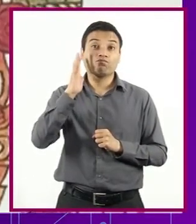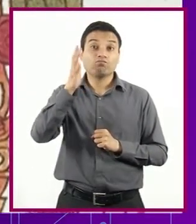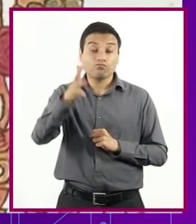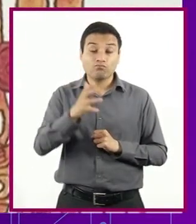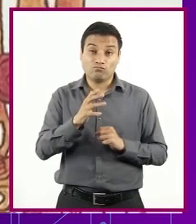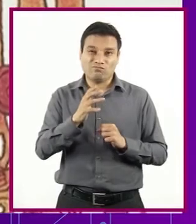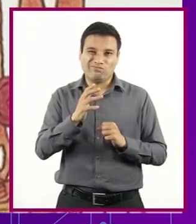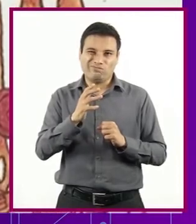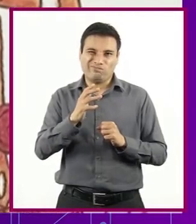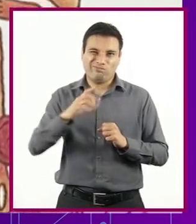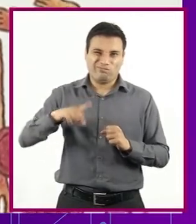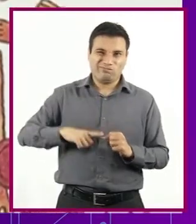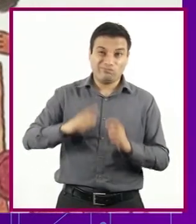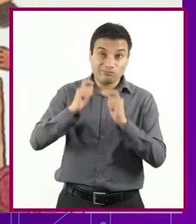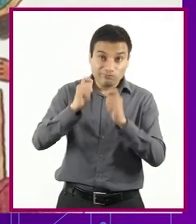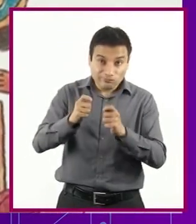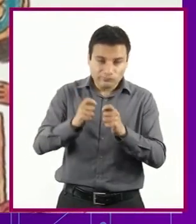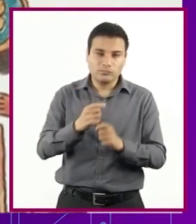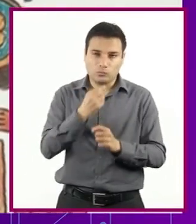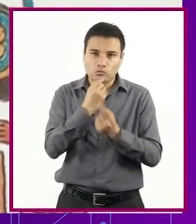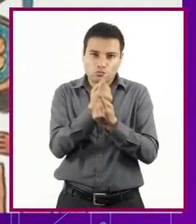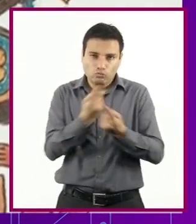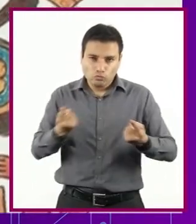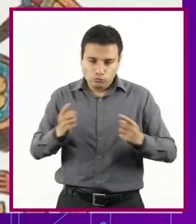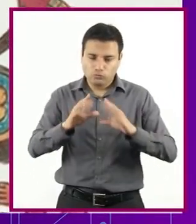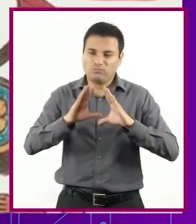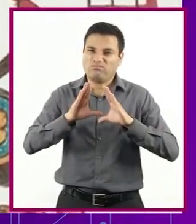gran parte de Mesoamérica.